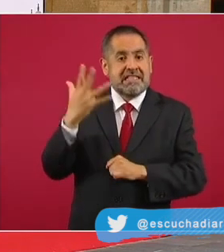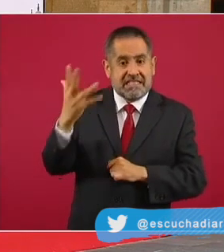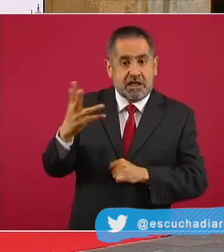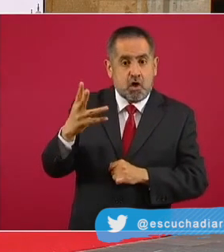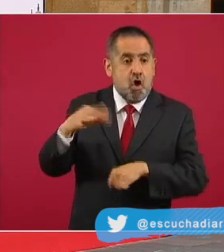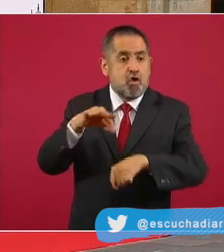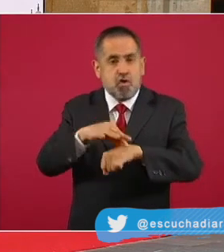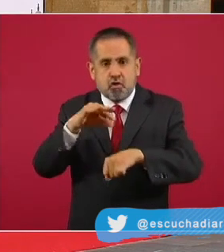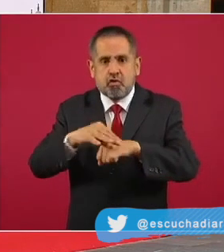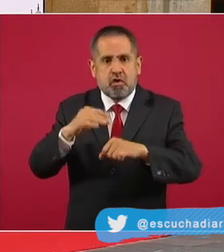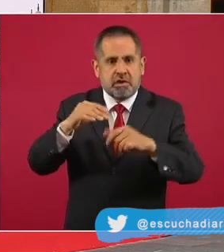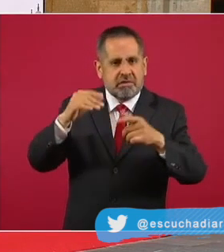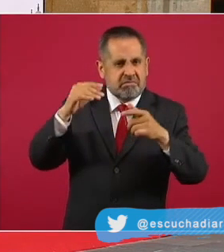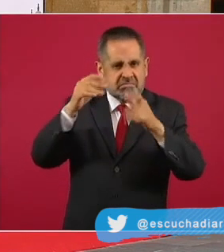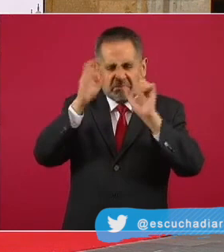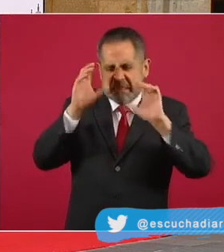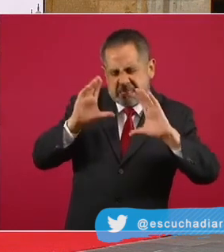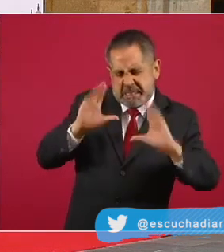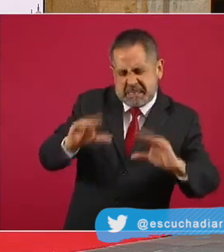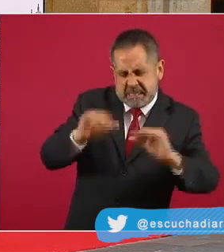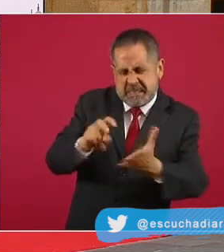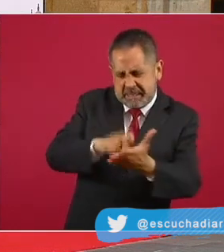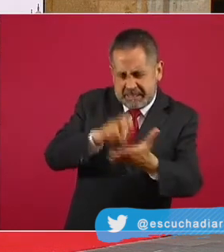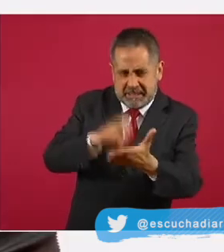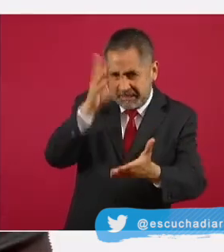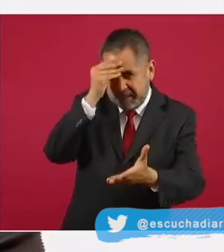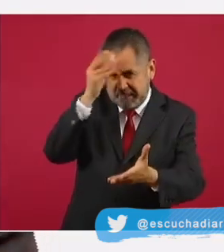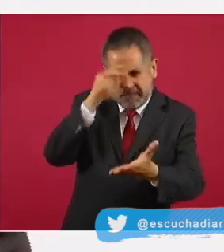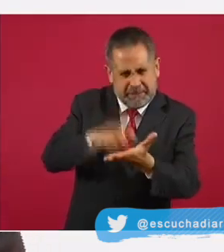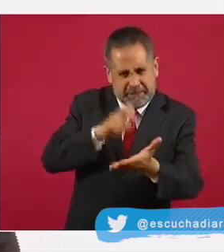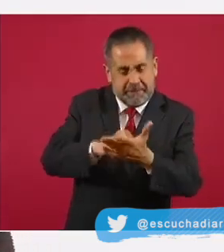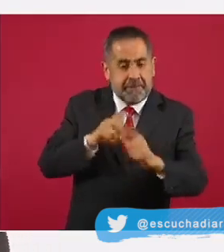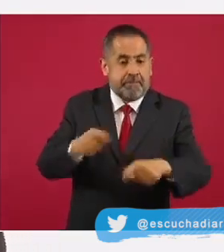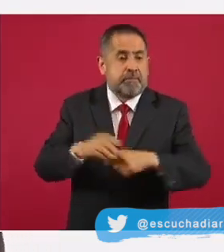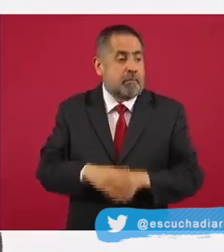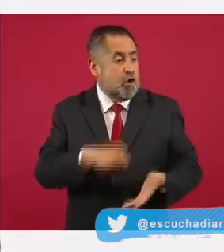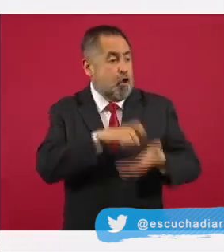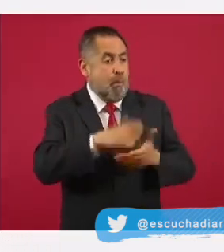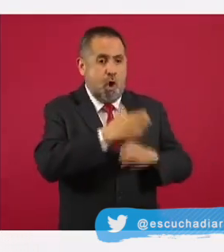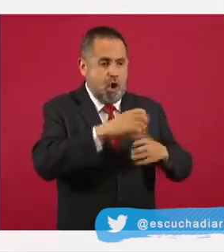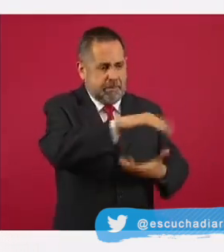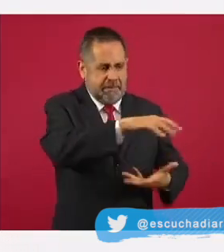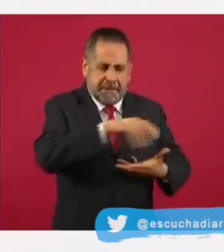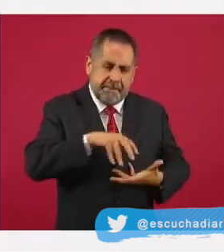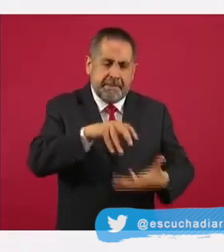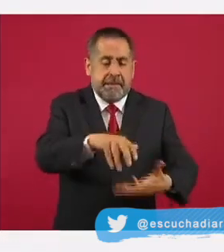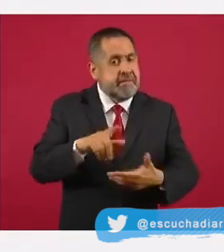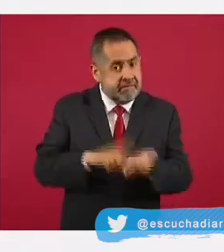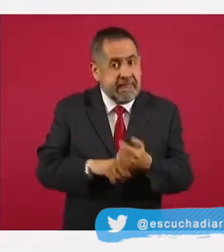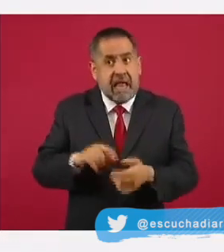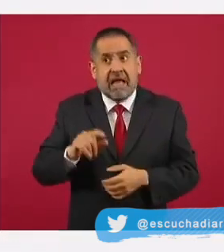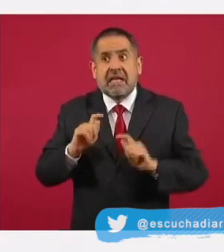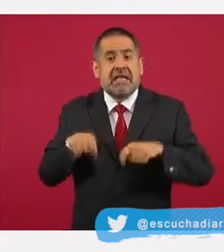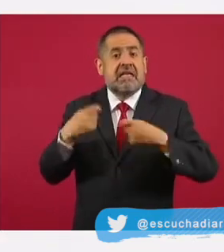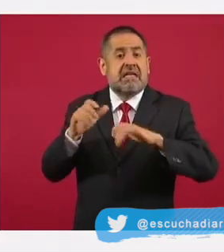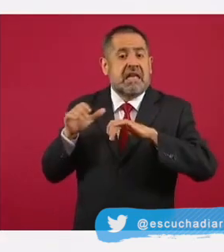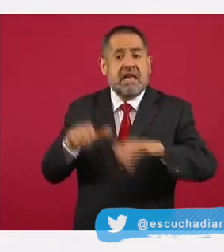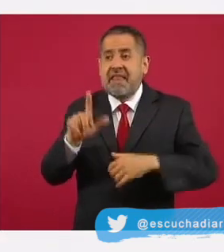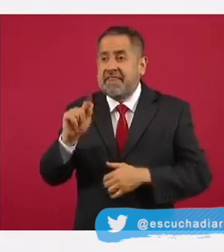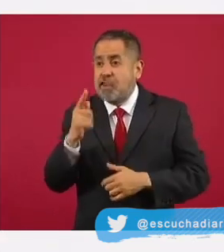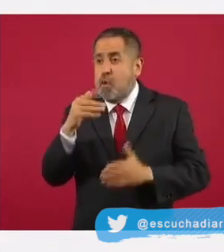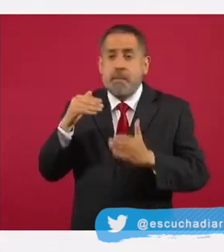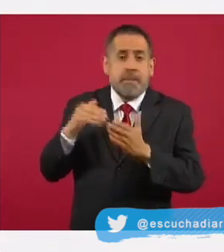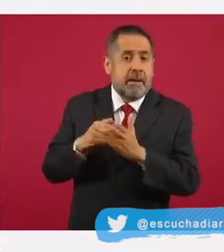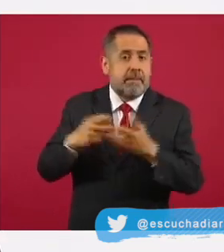193.645 médicos generales. Se compraron equipos, se contrató a 71,000 trabajadores de la